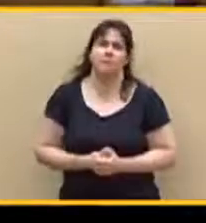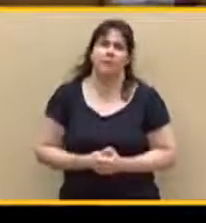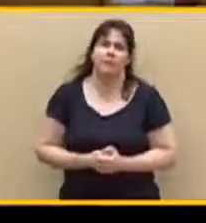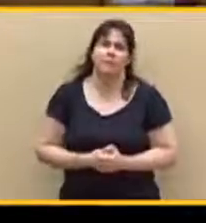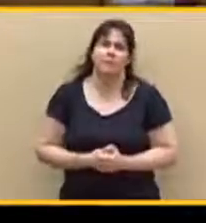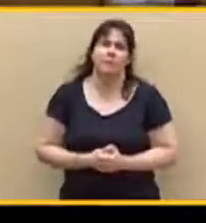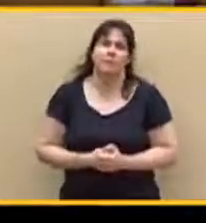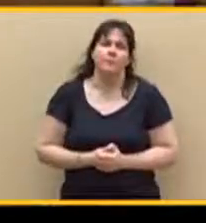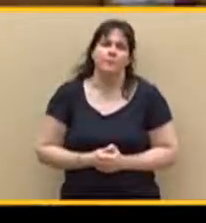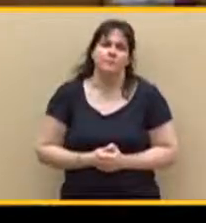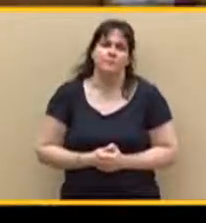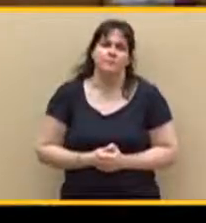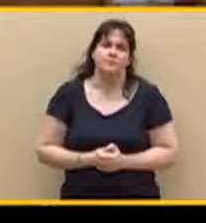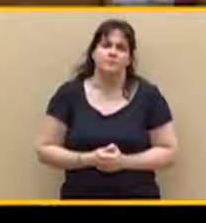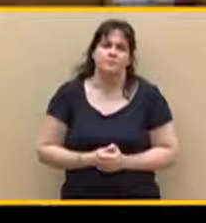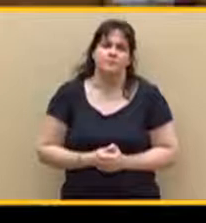Miren,